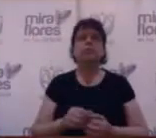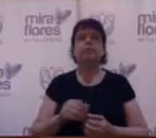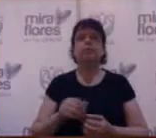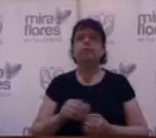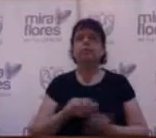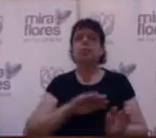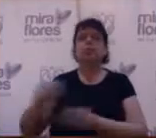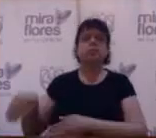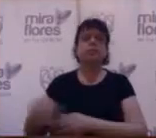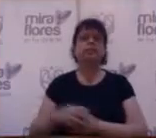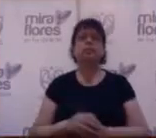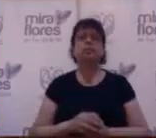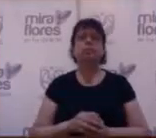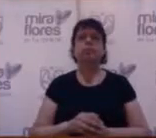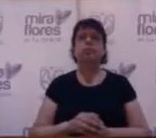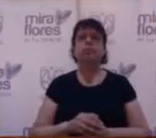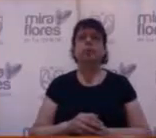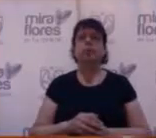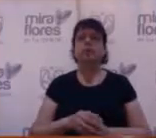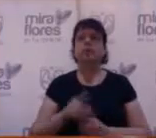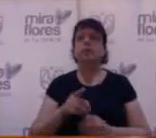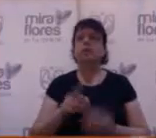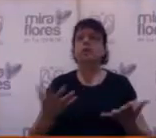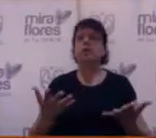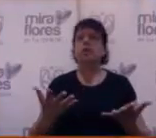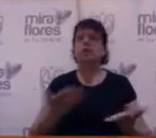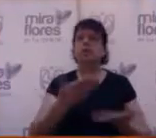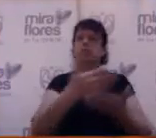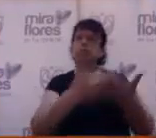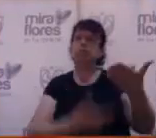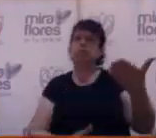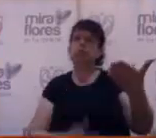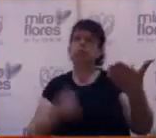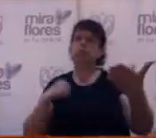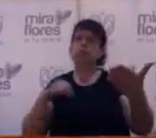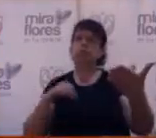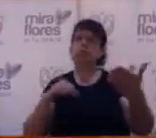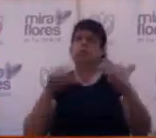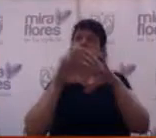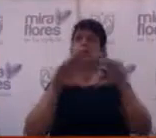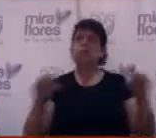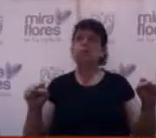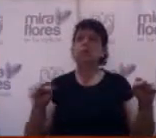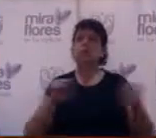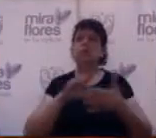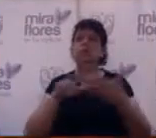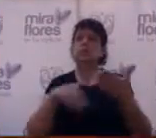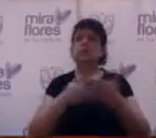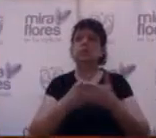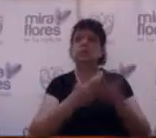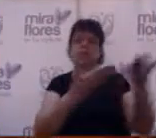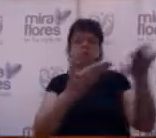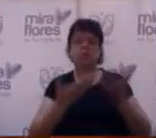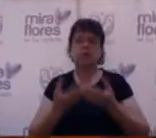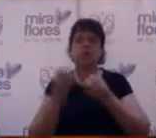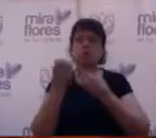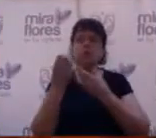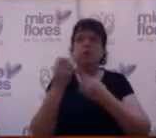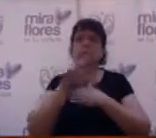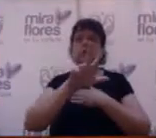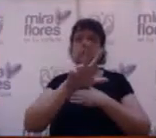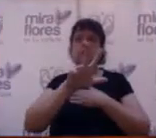punto. Estación despacho. Señor alcalde, a la Secretaría General ha sido remitido los informes